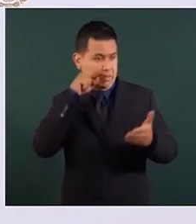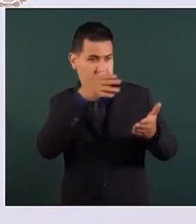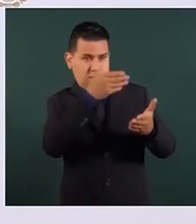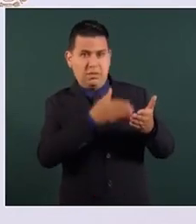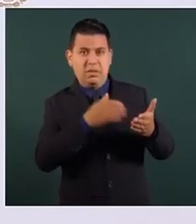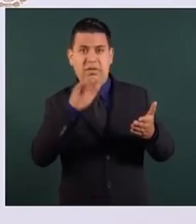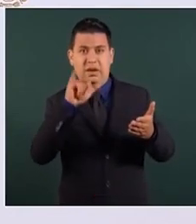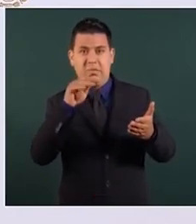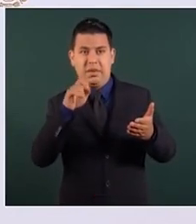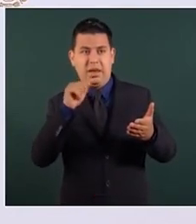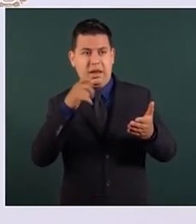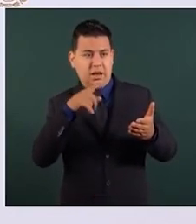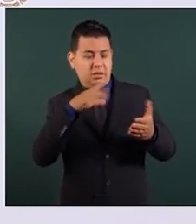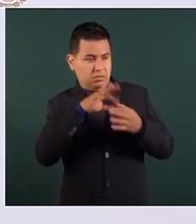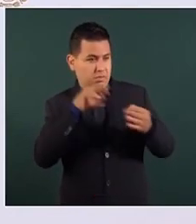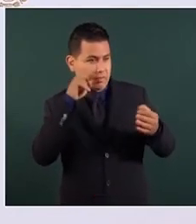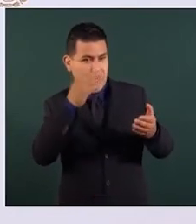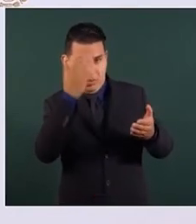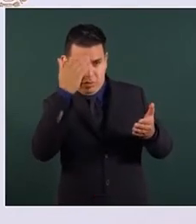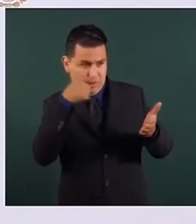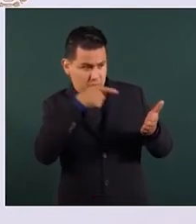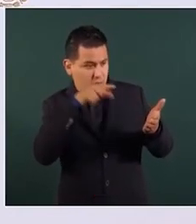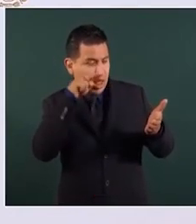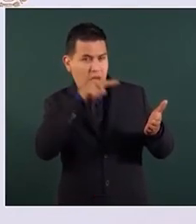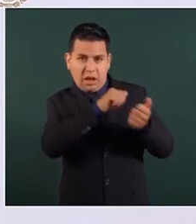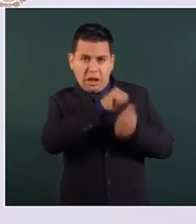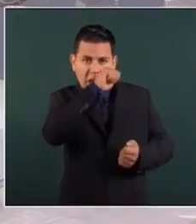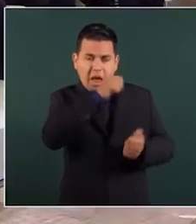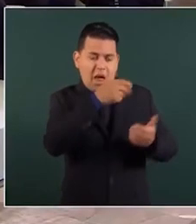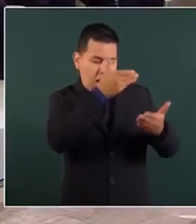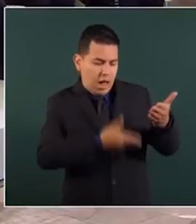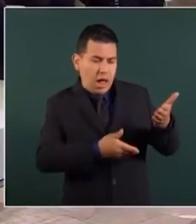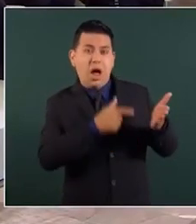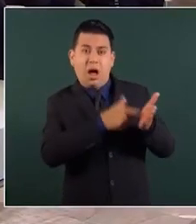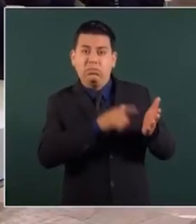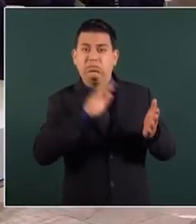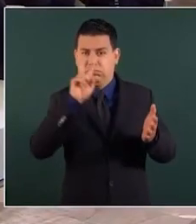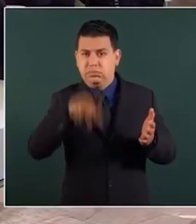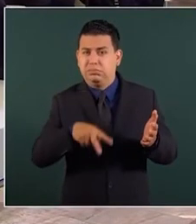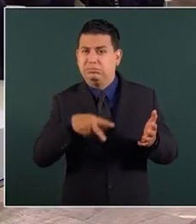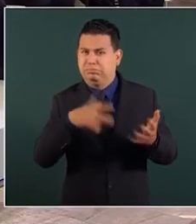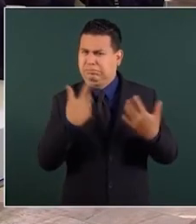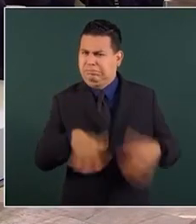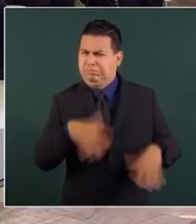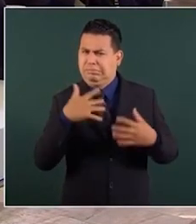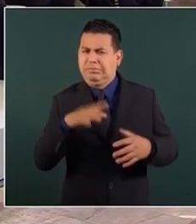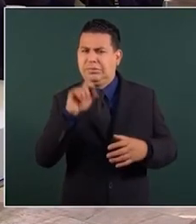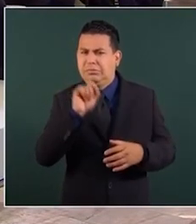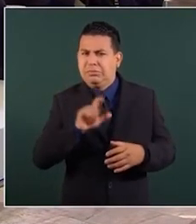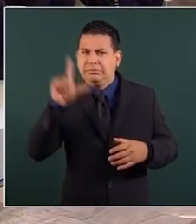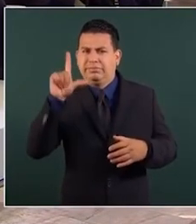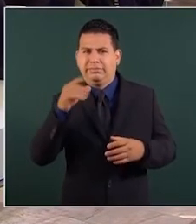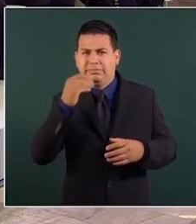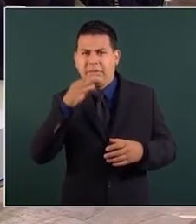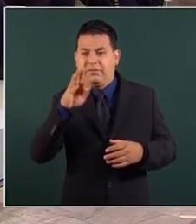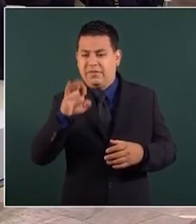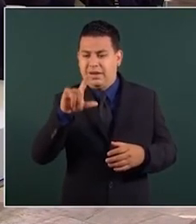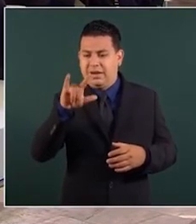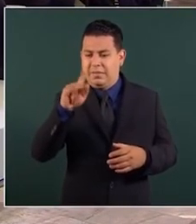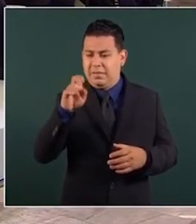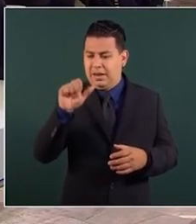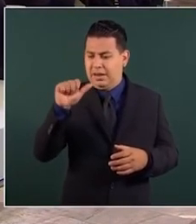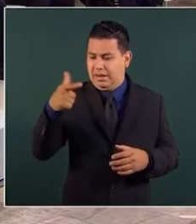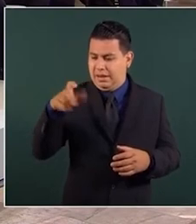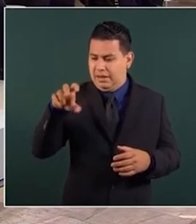nuestra historia, que se conozca lo extraordinario que fue Felipe Ángeles,